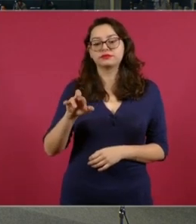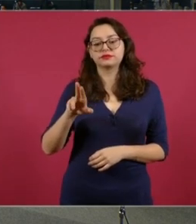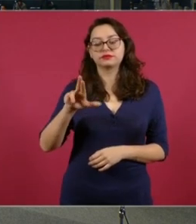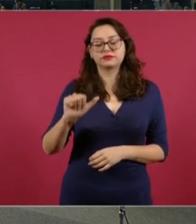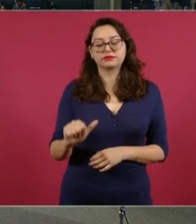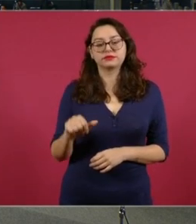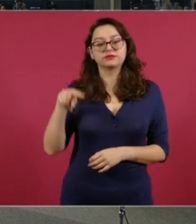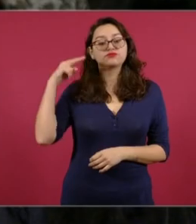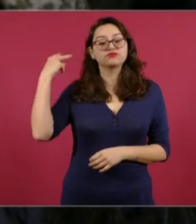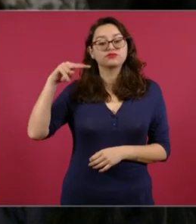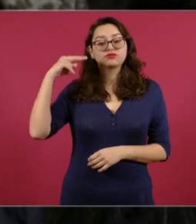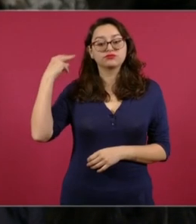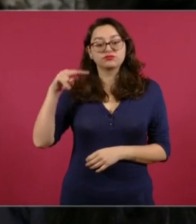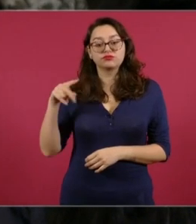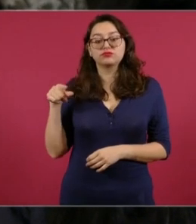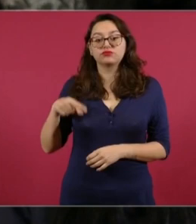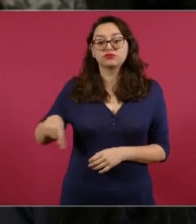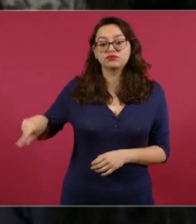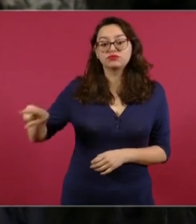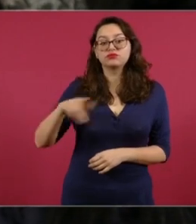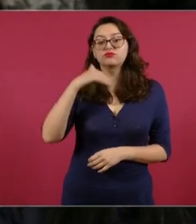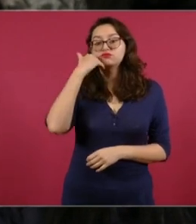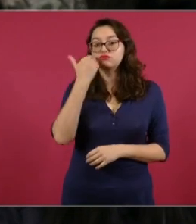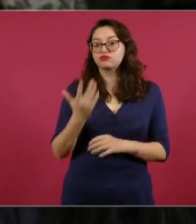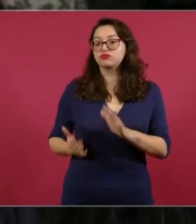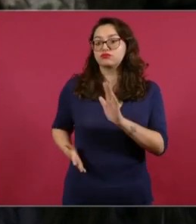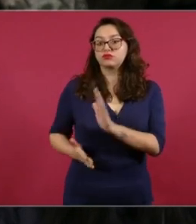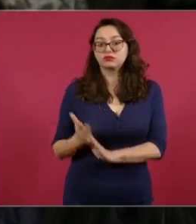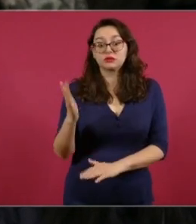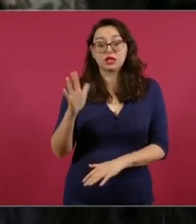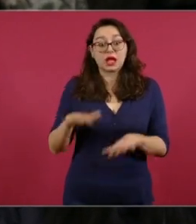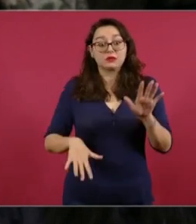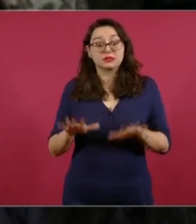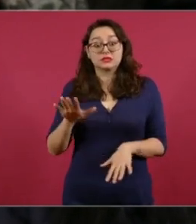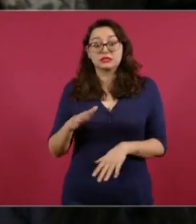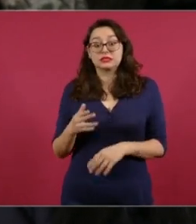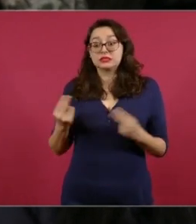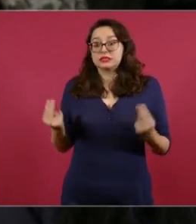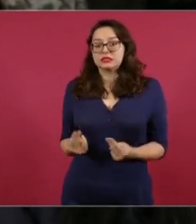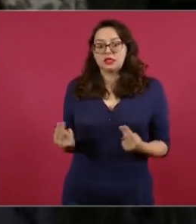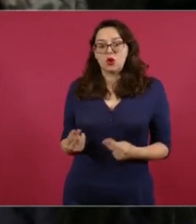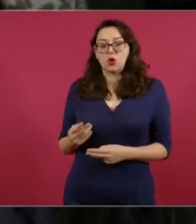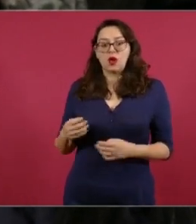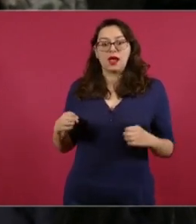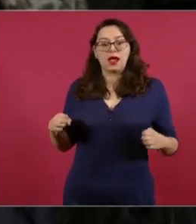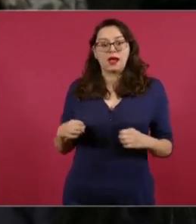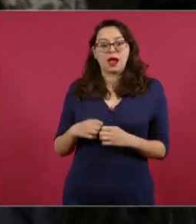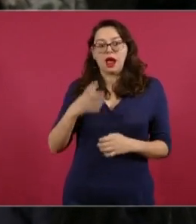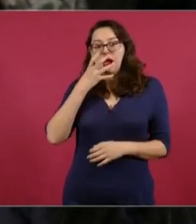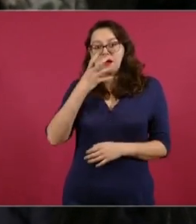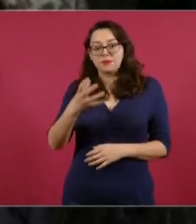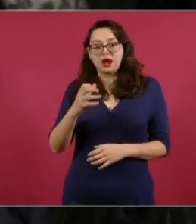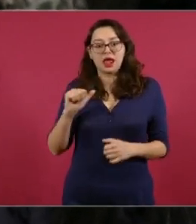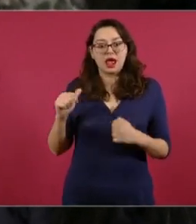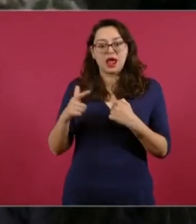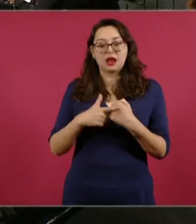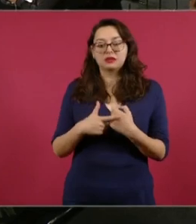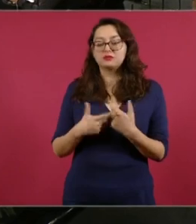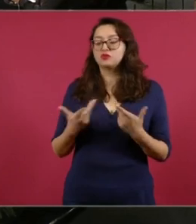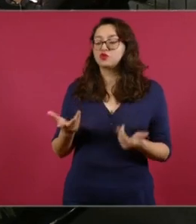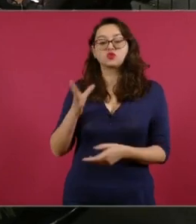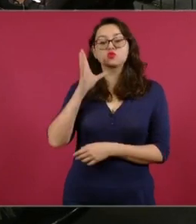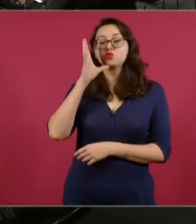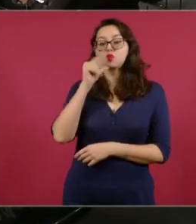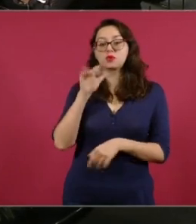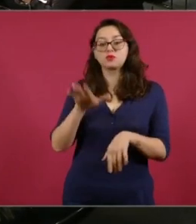Veracruzana, quienes cuando requieren de algún servicio de emergencia, muchas veces es complicado que reciban atención a tiempo debido